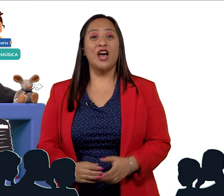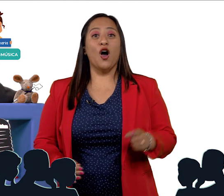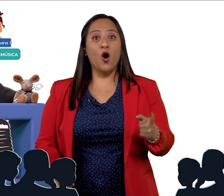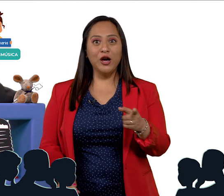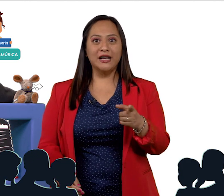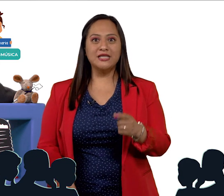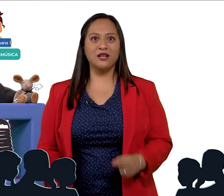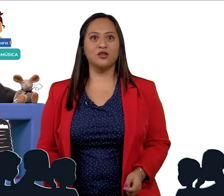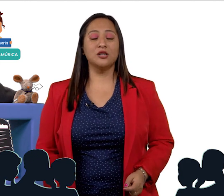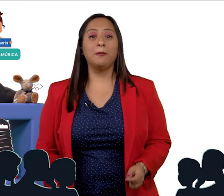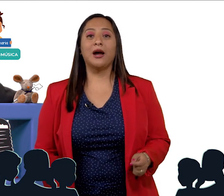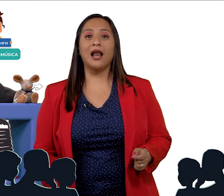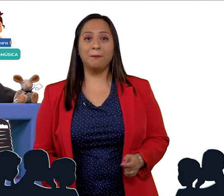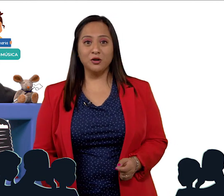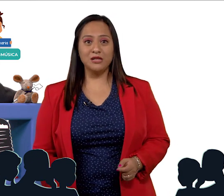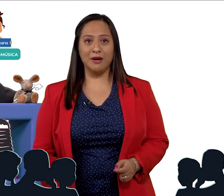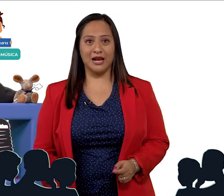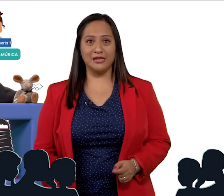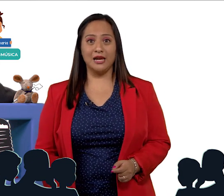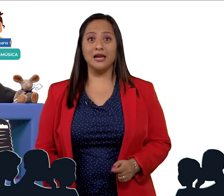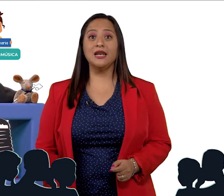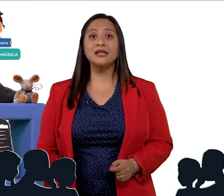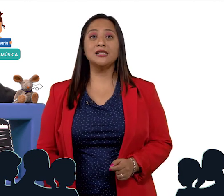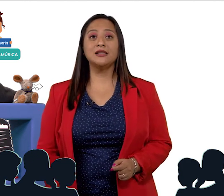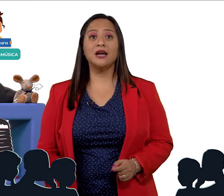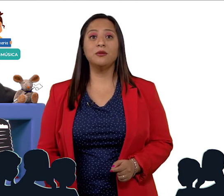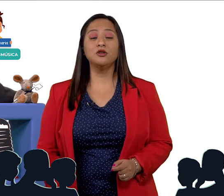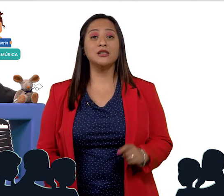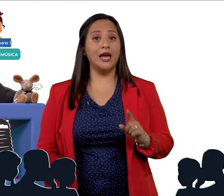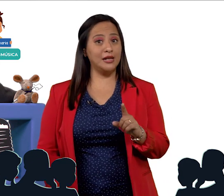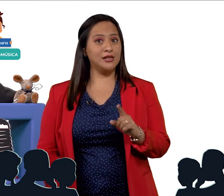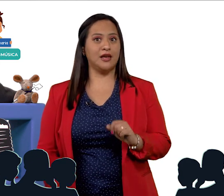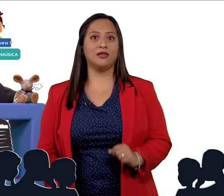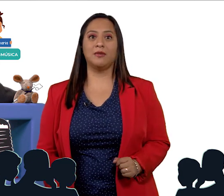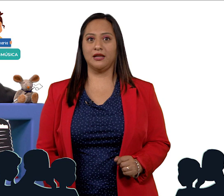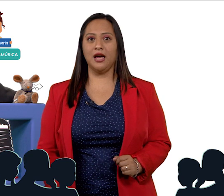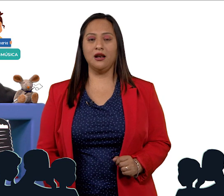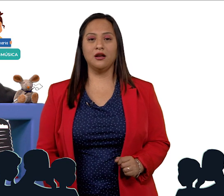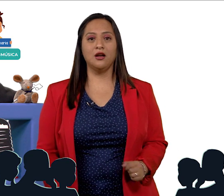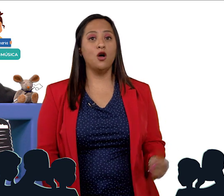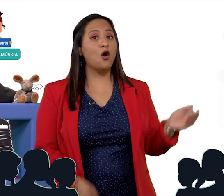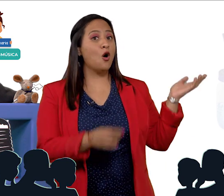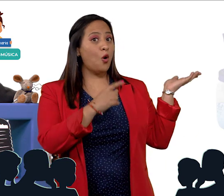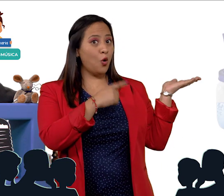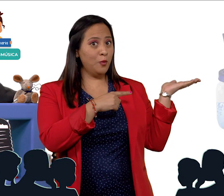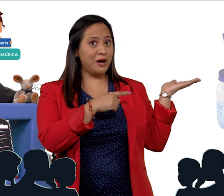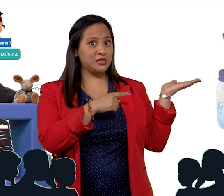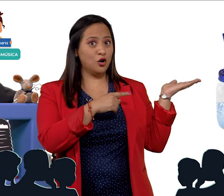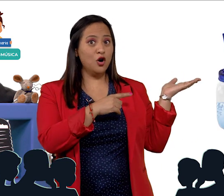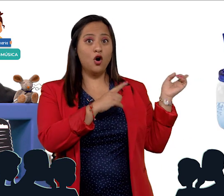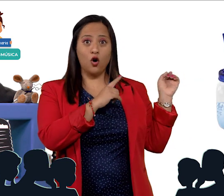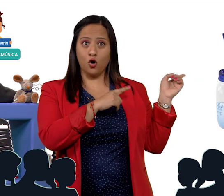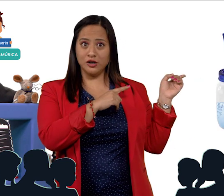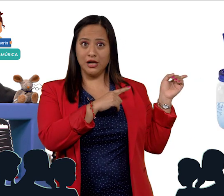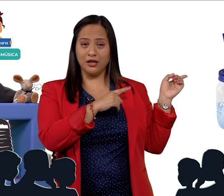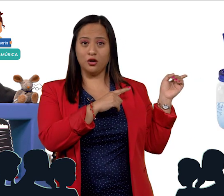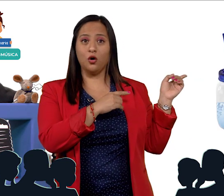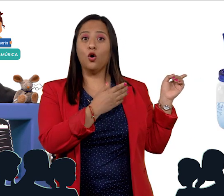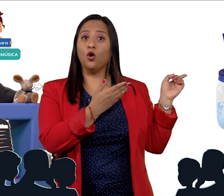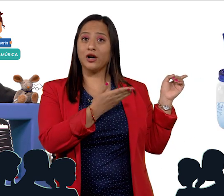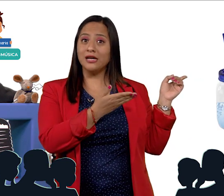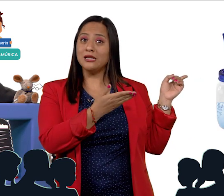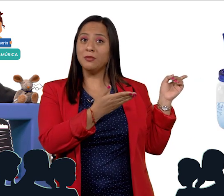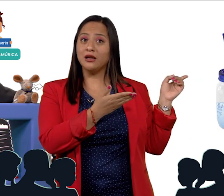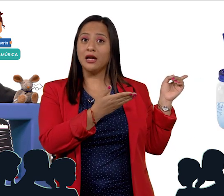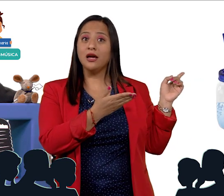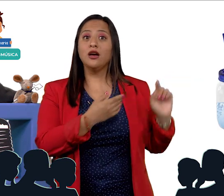¡Felicidades! Oigan, chicos, para la próxima clase necesitaremos el siguiente material. Un vaso o cilindro